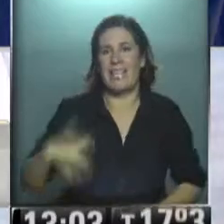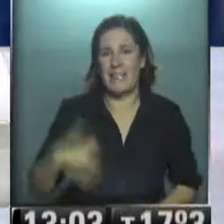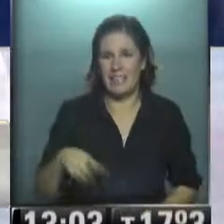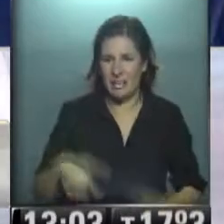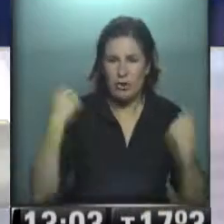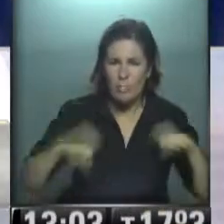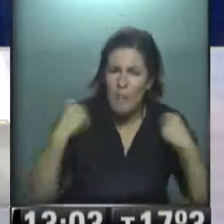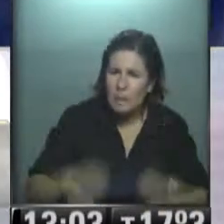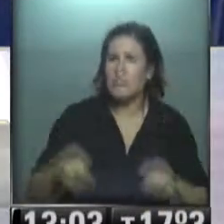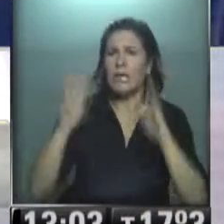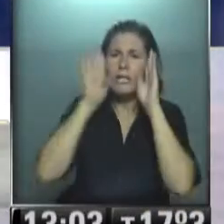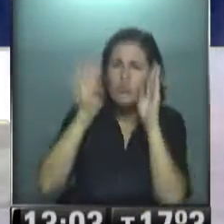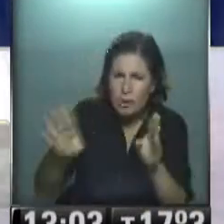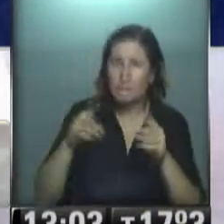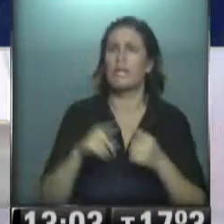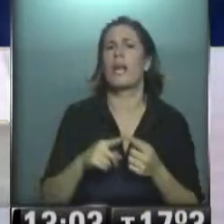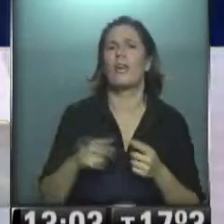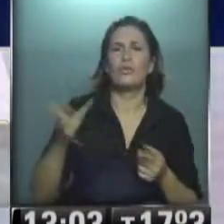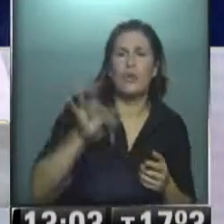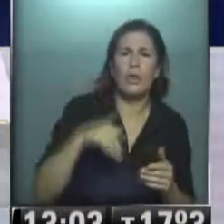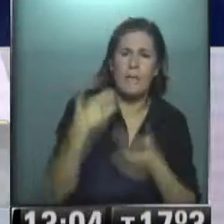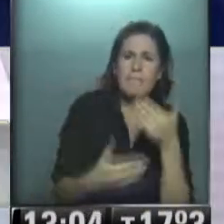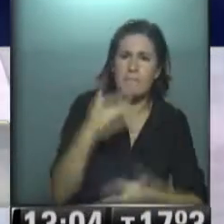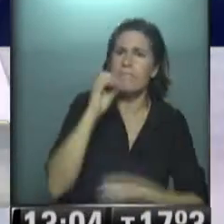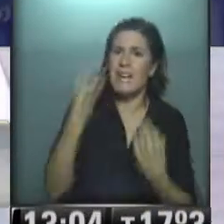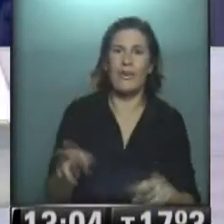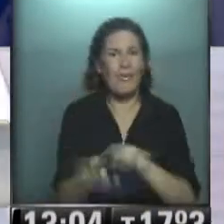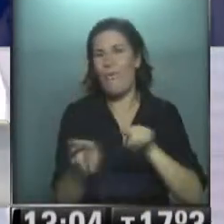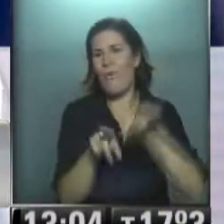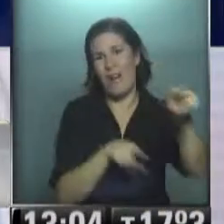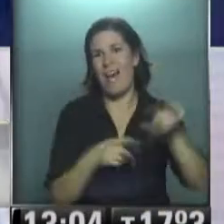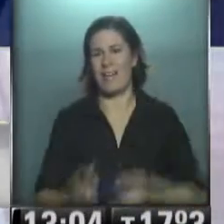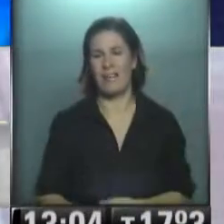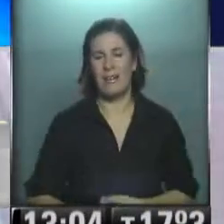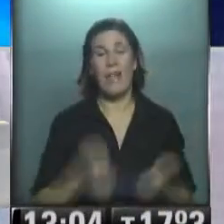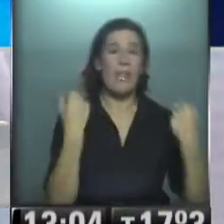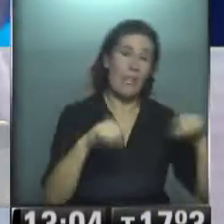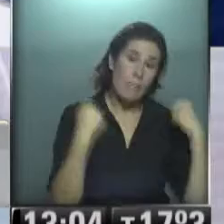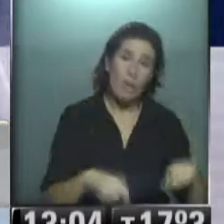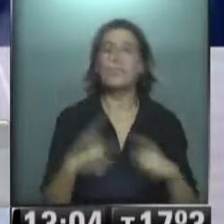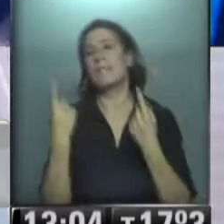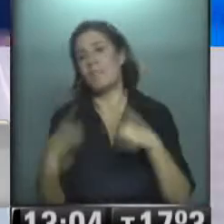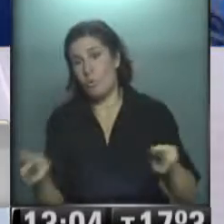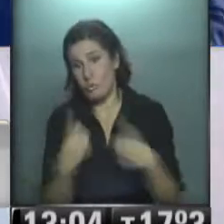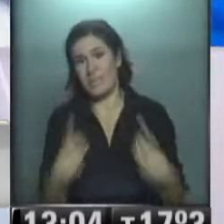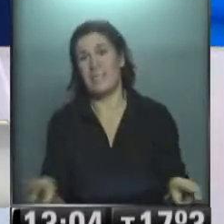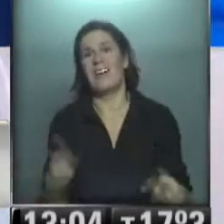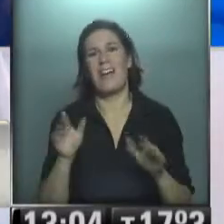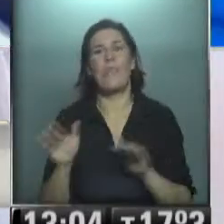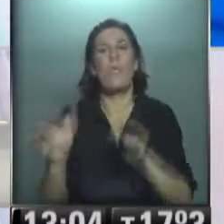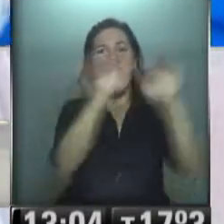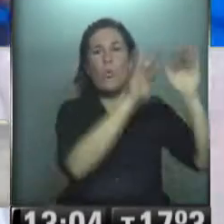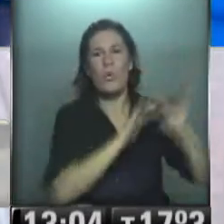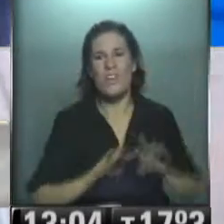que es concentrarse, que es aprender, que es cada día mejorar. Gracias, Claudio. Así como el deporte iguala, la música también iguala. Sí. Y está